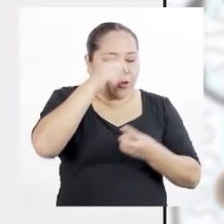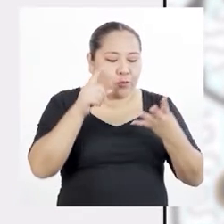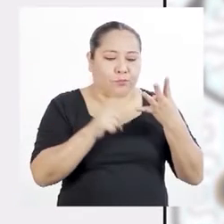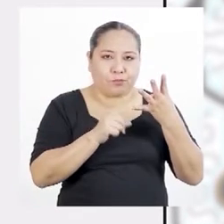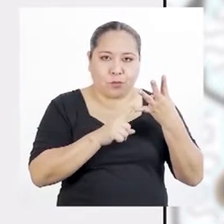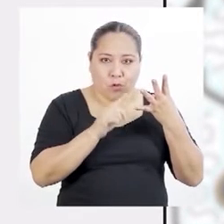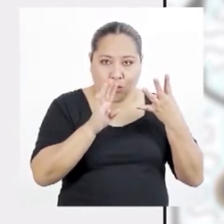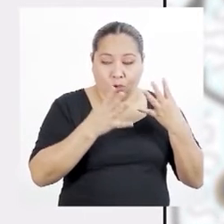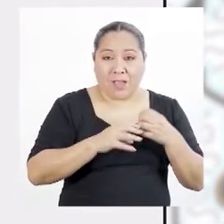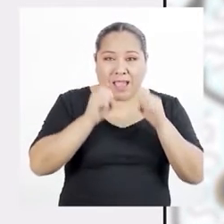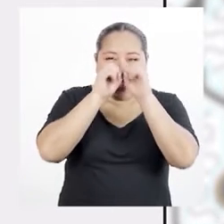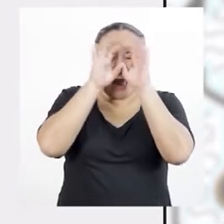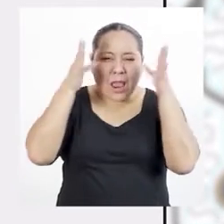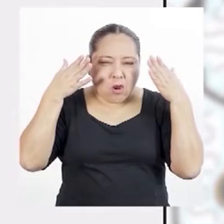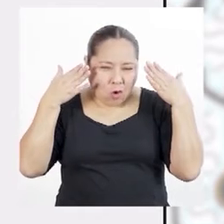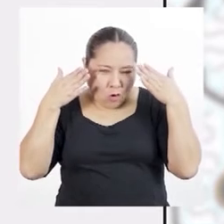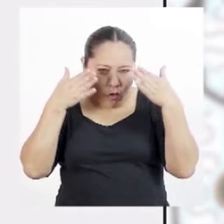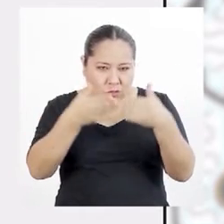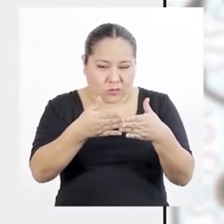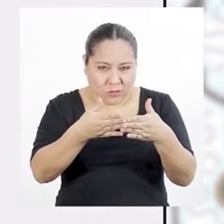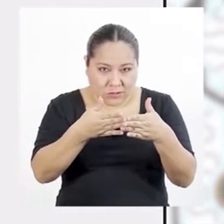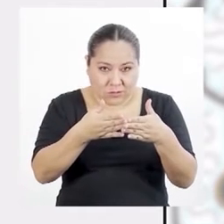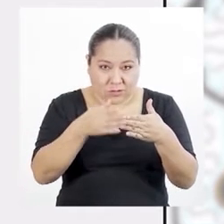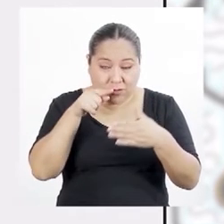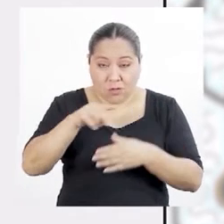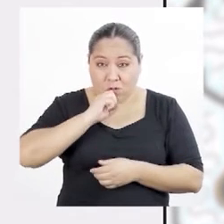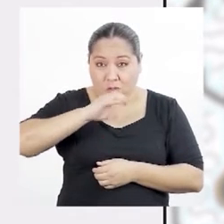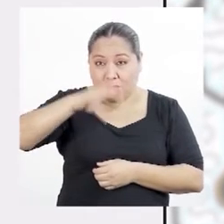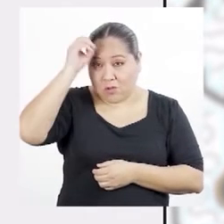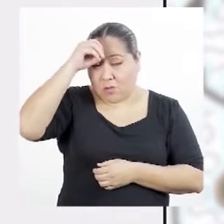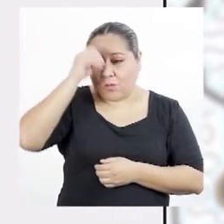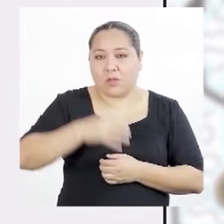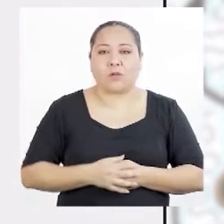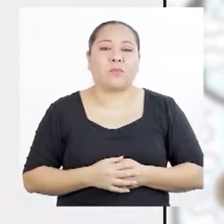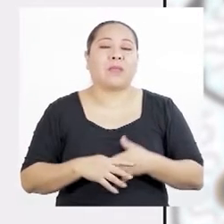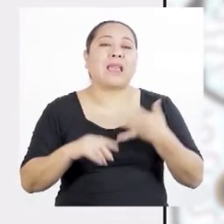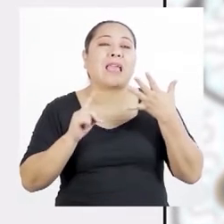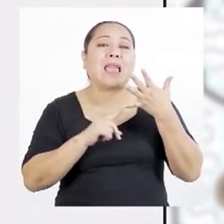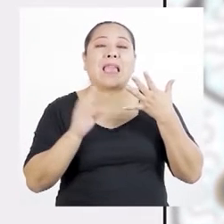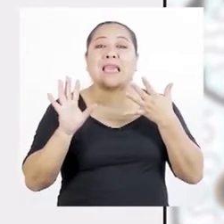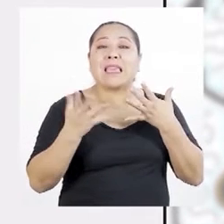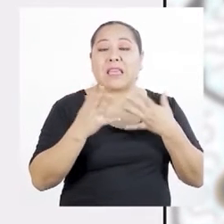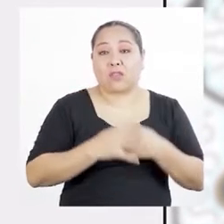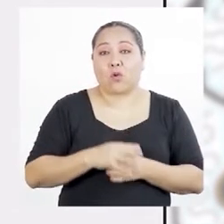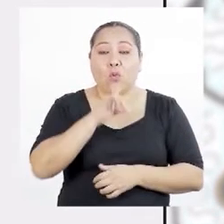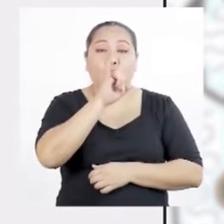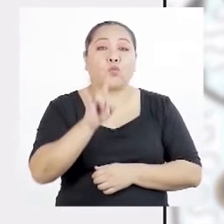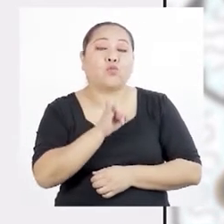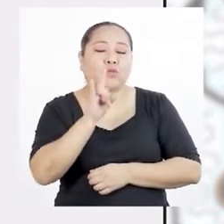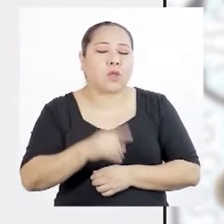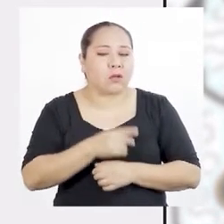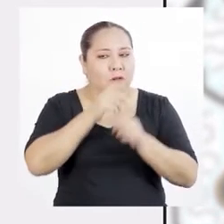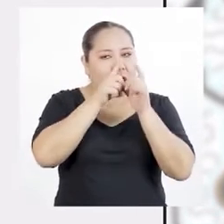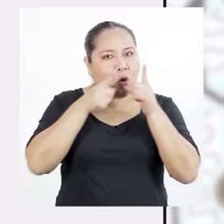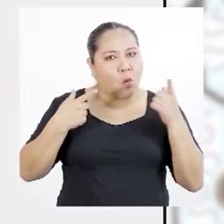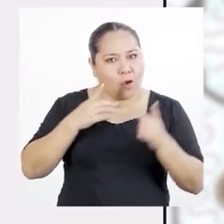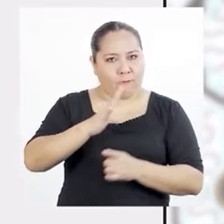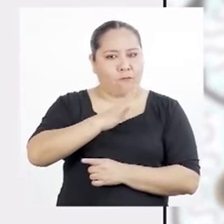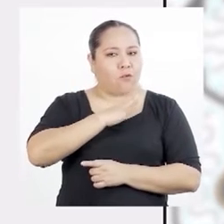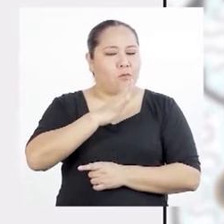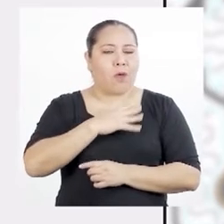4. Ser claro, conciso, preciso al dar la opinión. 5. Utilizar un lenguaje formal,